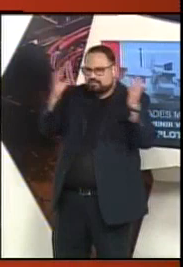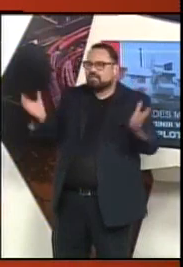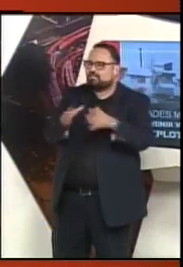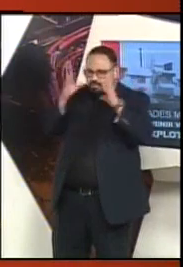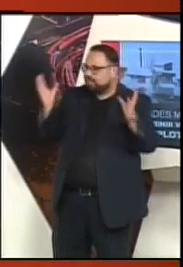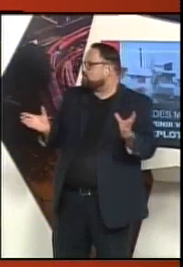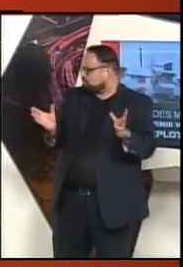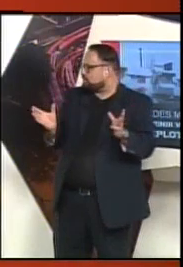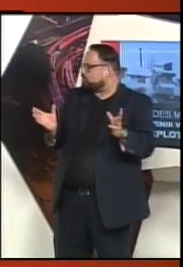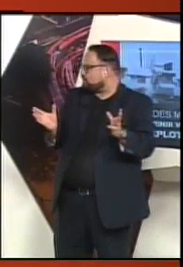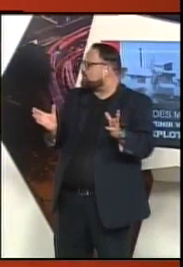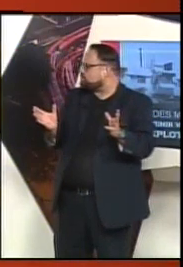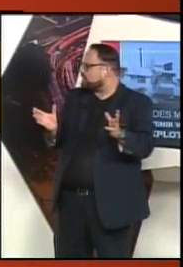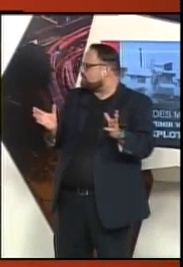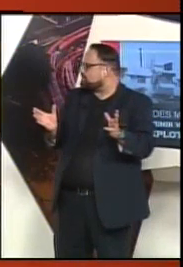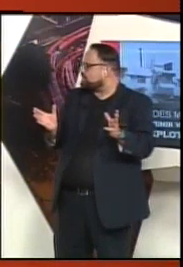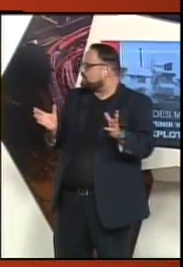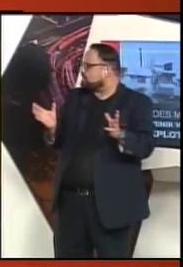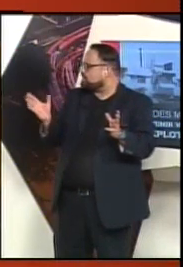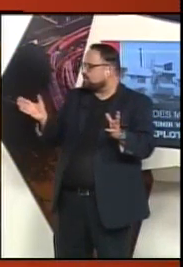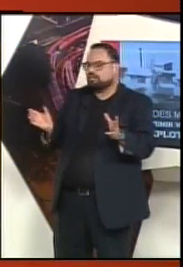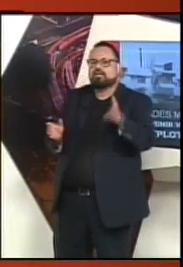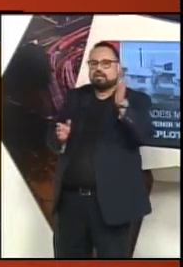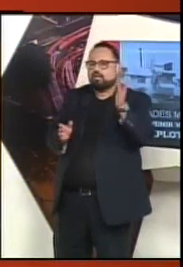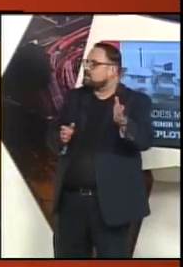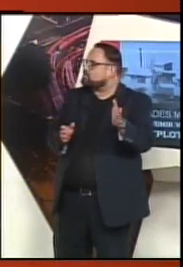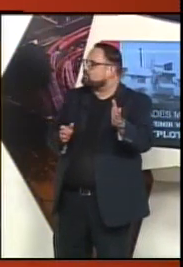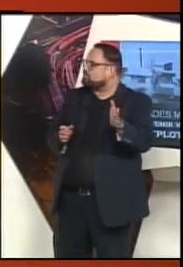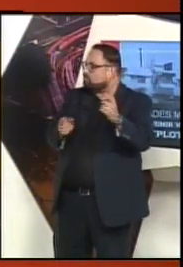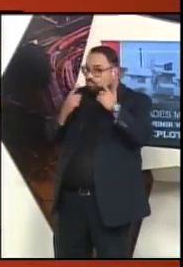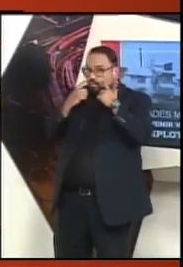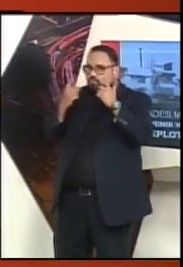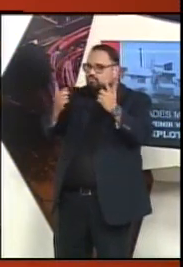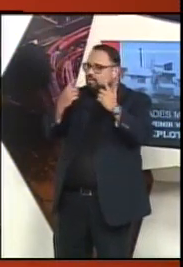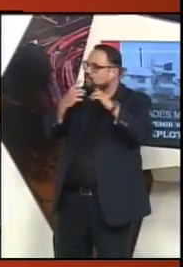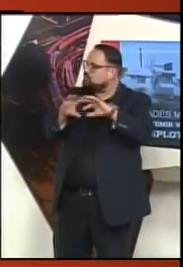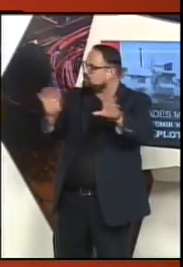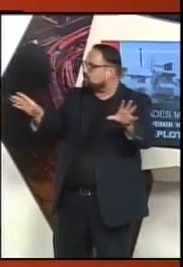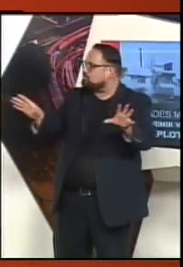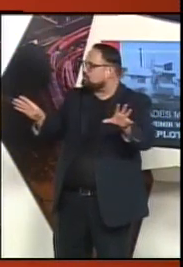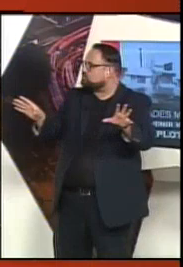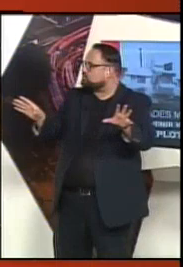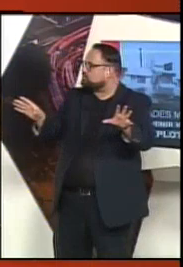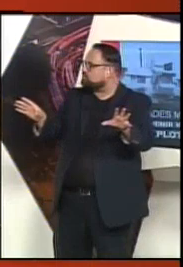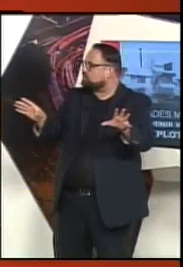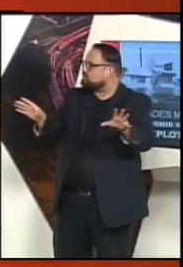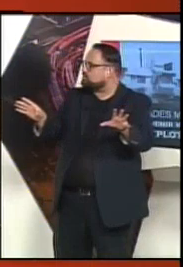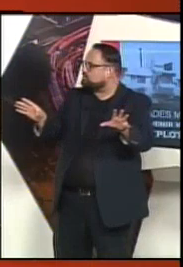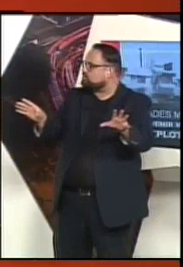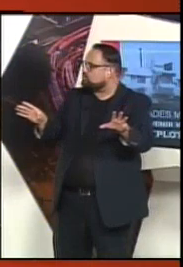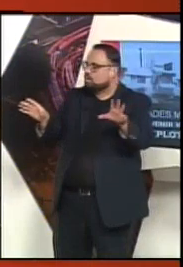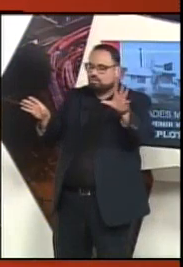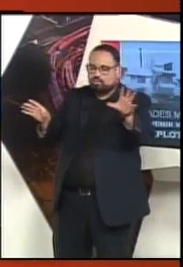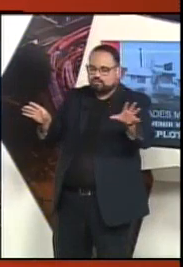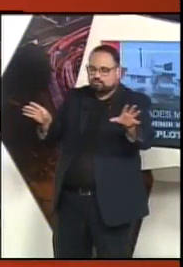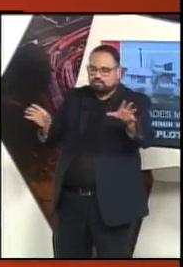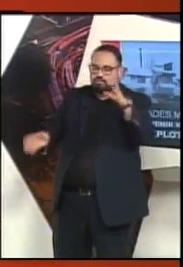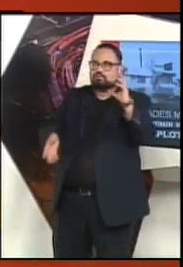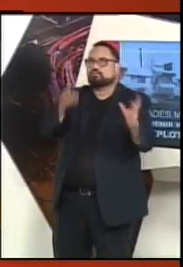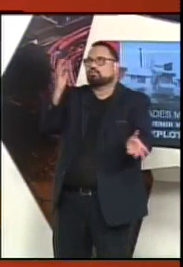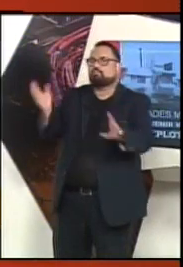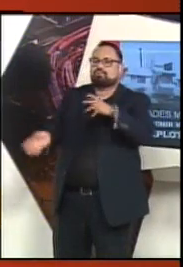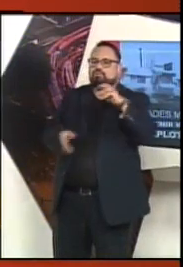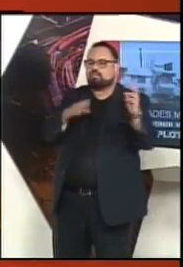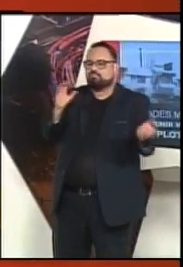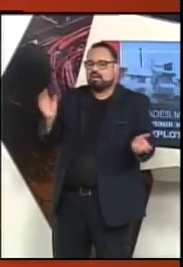trata y sin que expliquemos tanto aquí en la ciudad capital sandy en cada semáforo podemos ver la trata de personas en su máxima expresión con esos